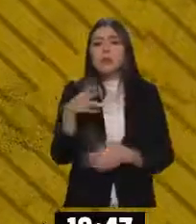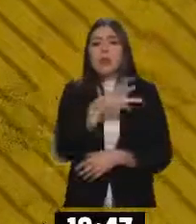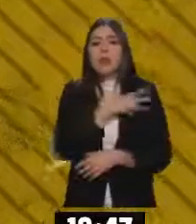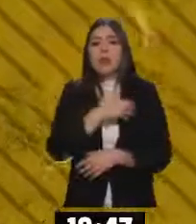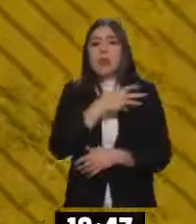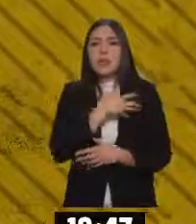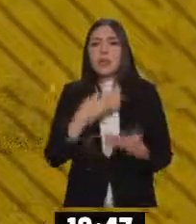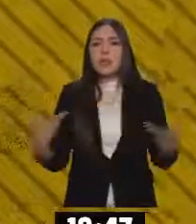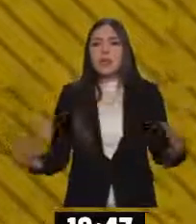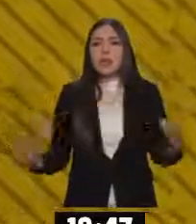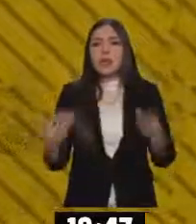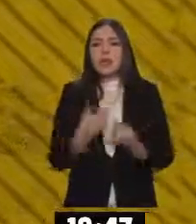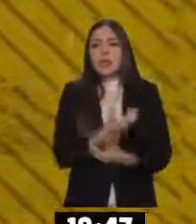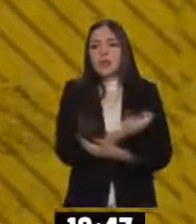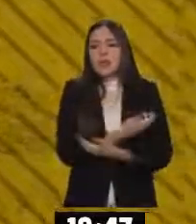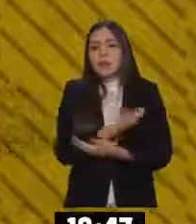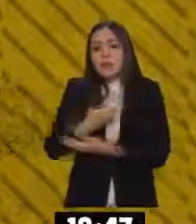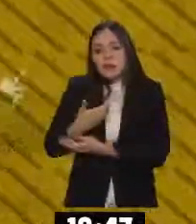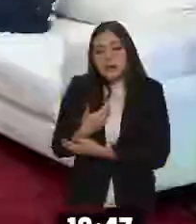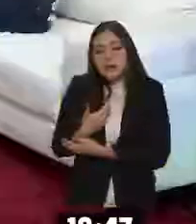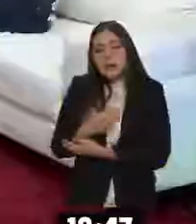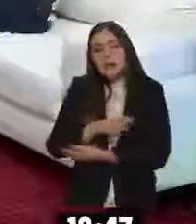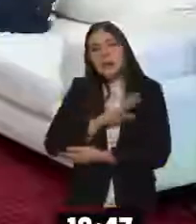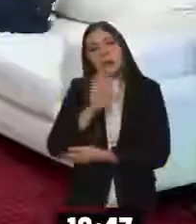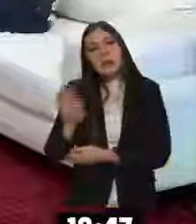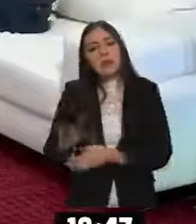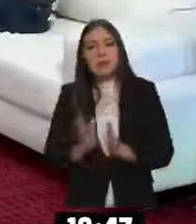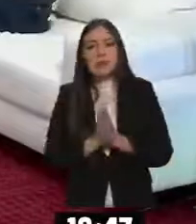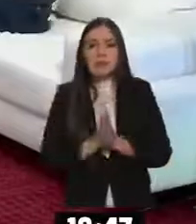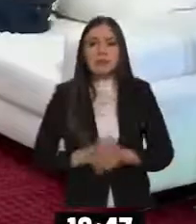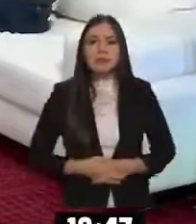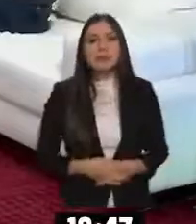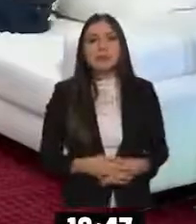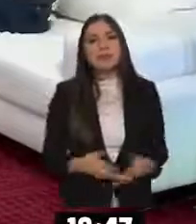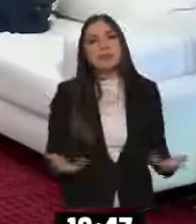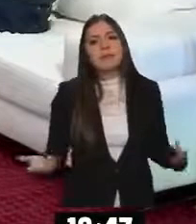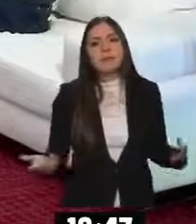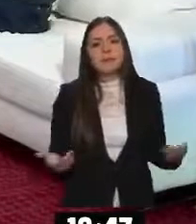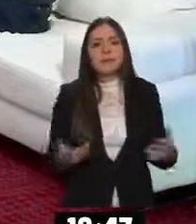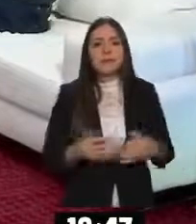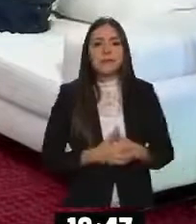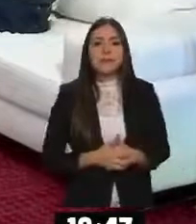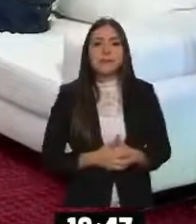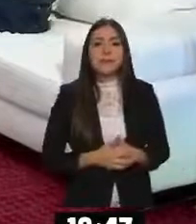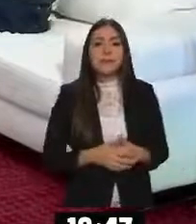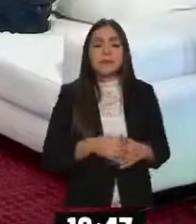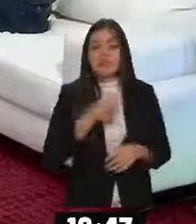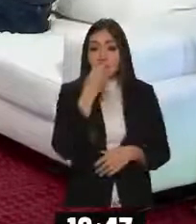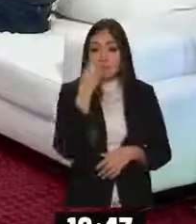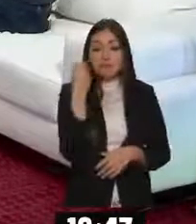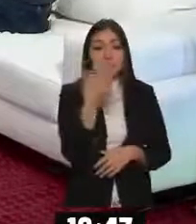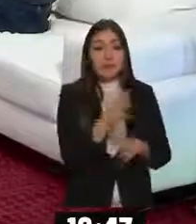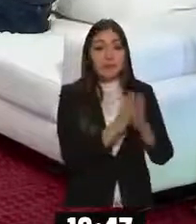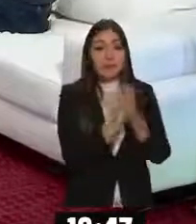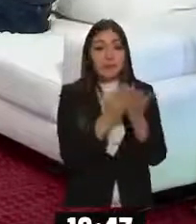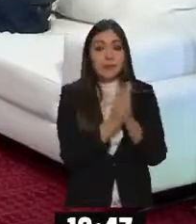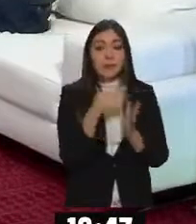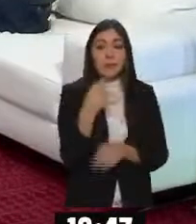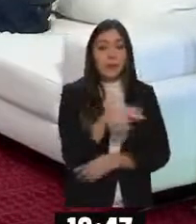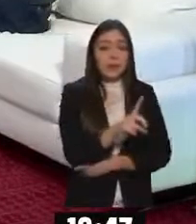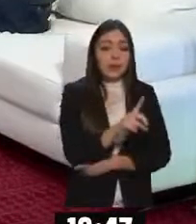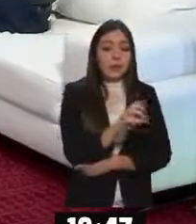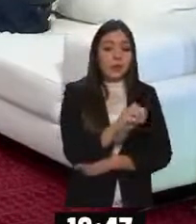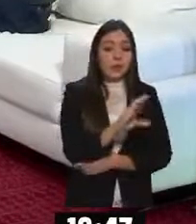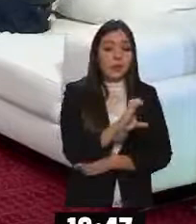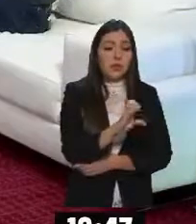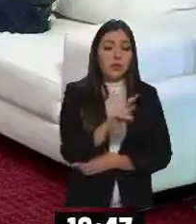Ay, no. Ahí está. Mannheimer, maestro, gracias. Imperdible, ¿eh? 12 pacientes, vida 12. Y